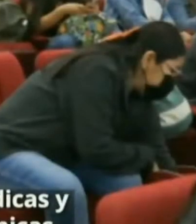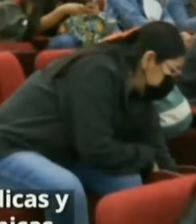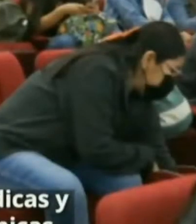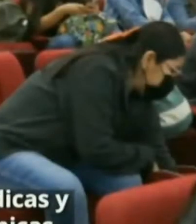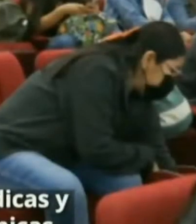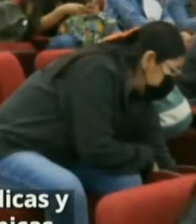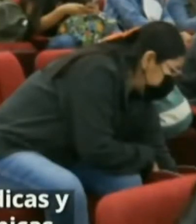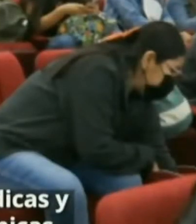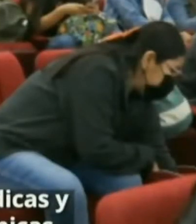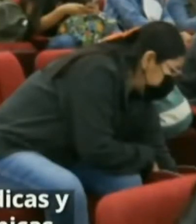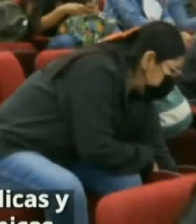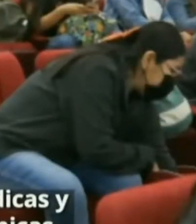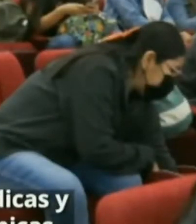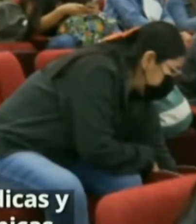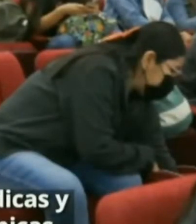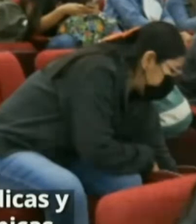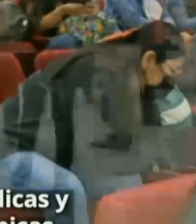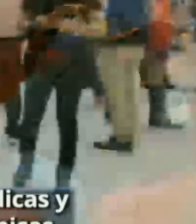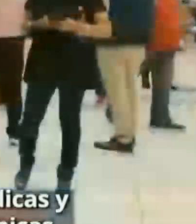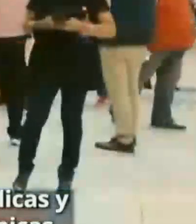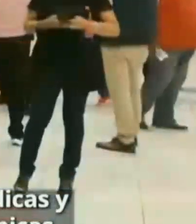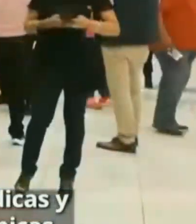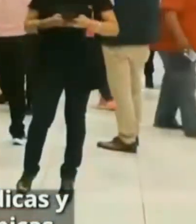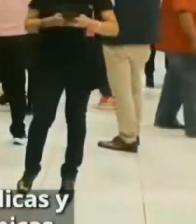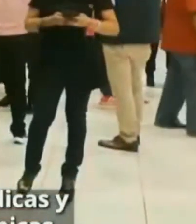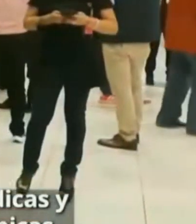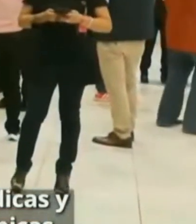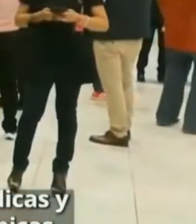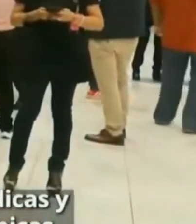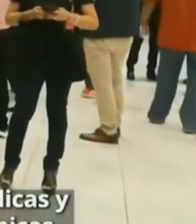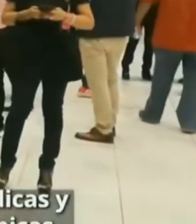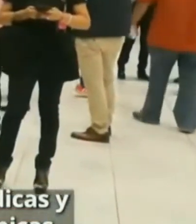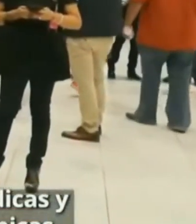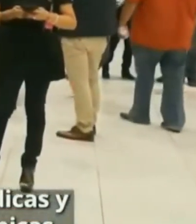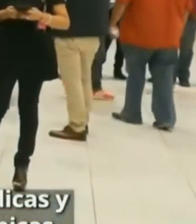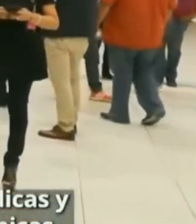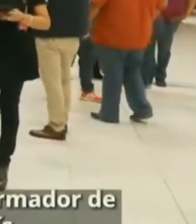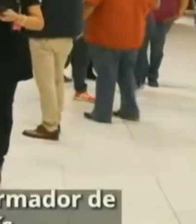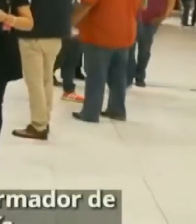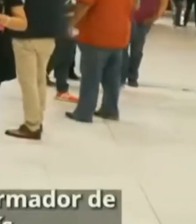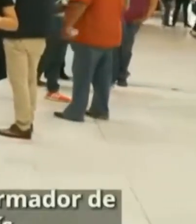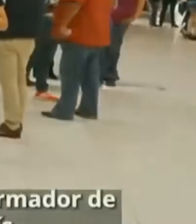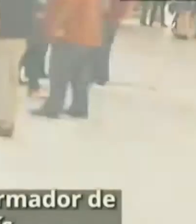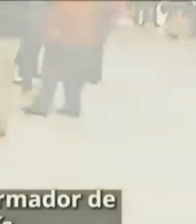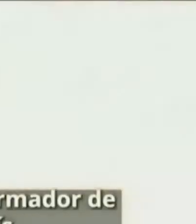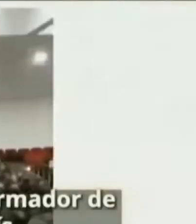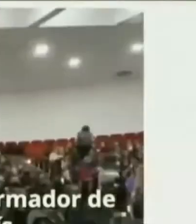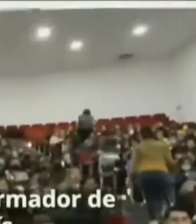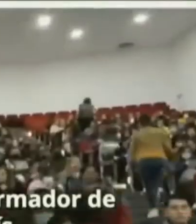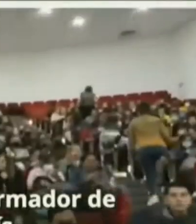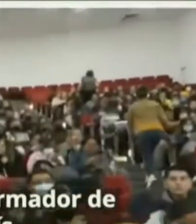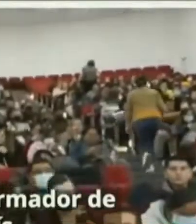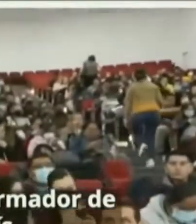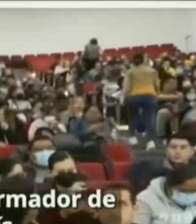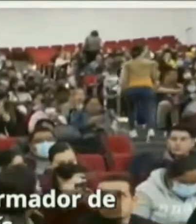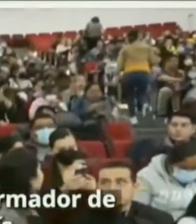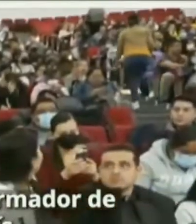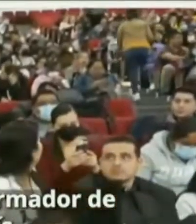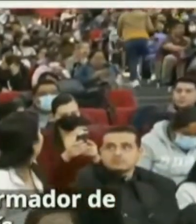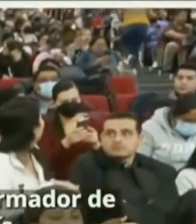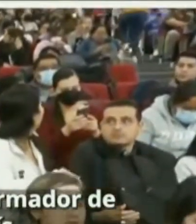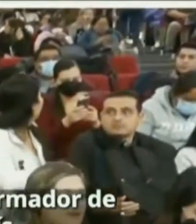la estrategia clave para atraer a las médicas y médicos egresados de nuestras sedes académicas. Esta labor es posible